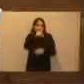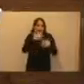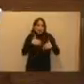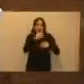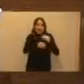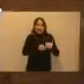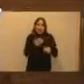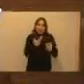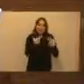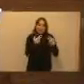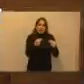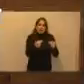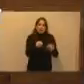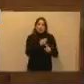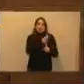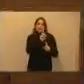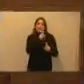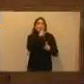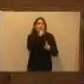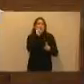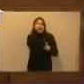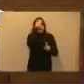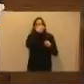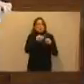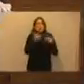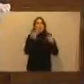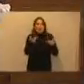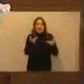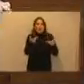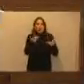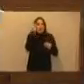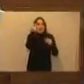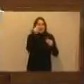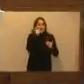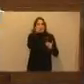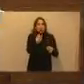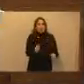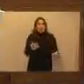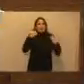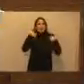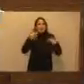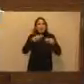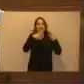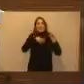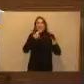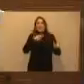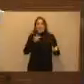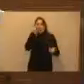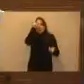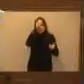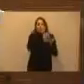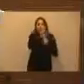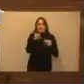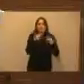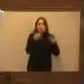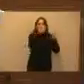pregunto qué concepción de la política tienen ustedes. ¿Quiénes para ustedes pueden ejercer responsabilidades públicas? ¿Cuál es el concepto de servicio público que